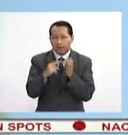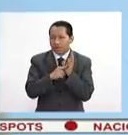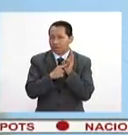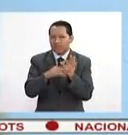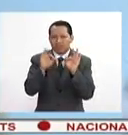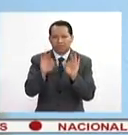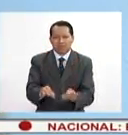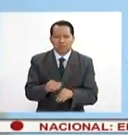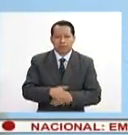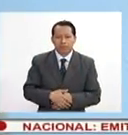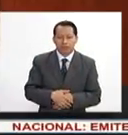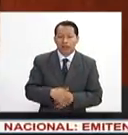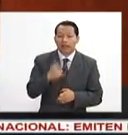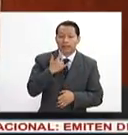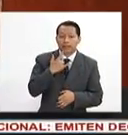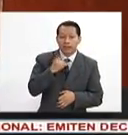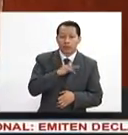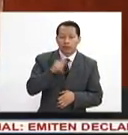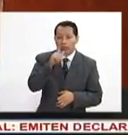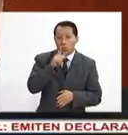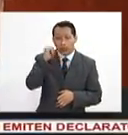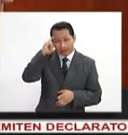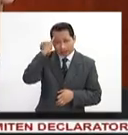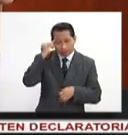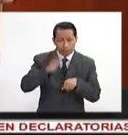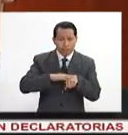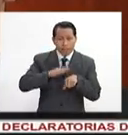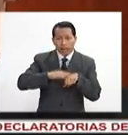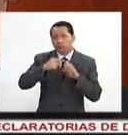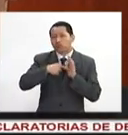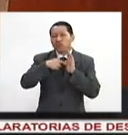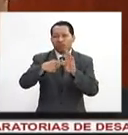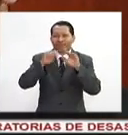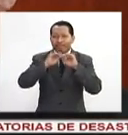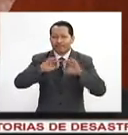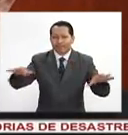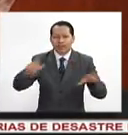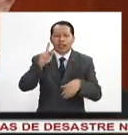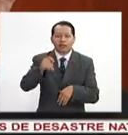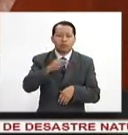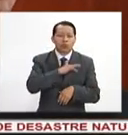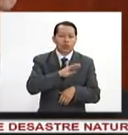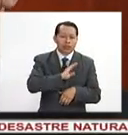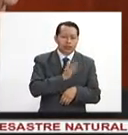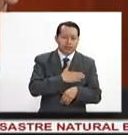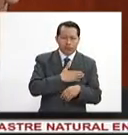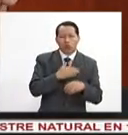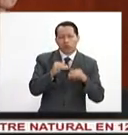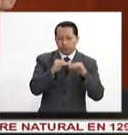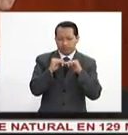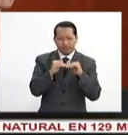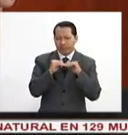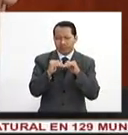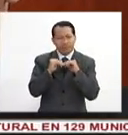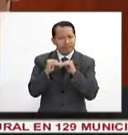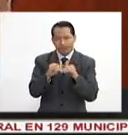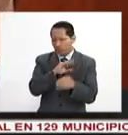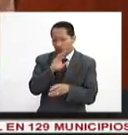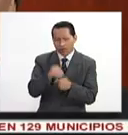realidad. Tratar de que las lenguas indígenas tengan mayor visibilidad, que alternen con el español en